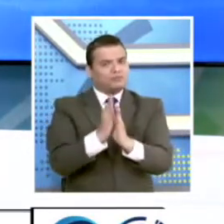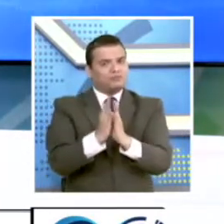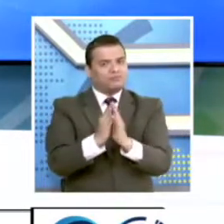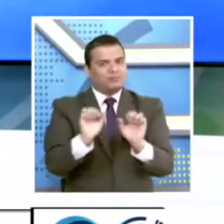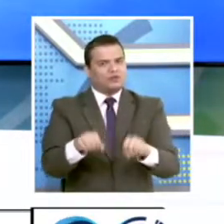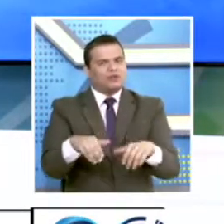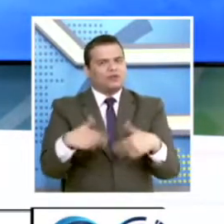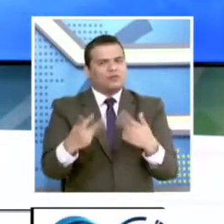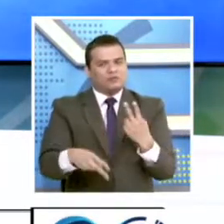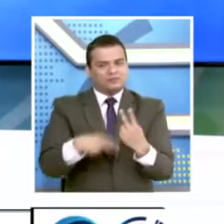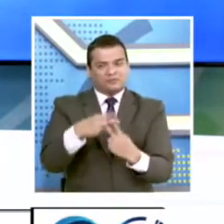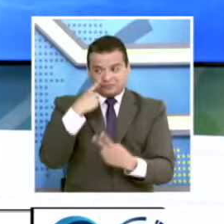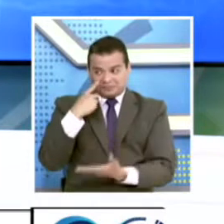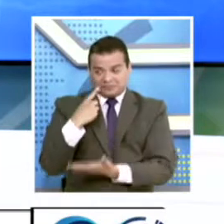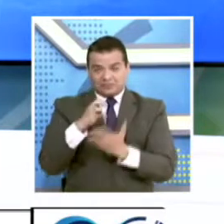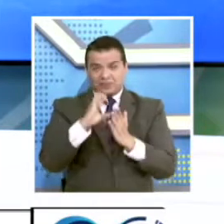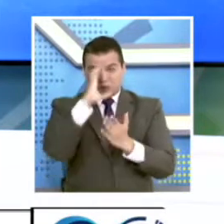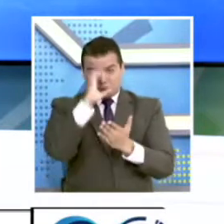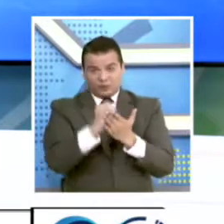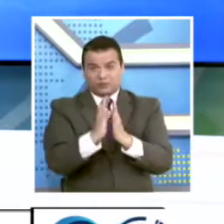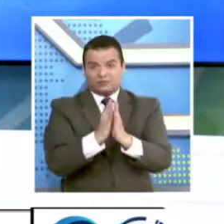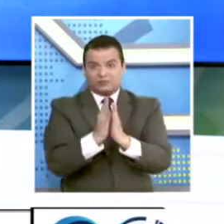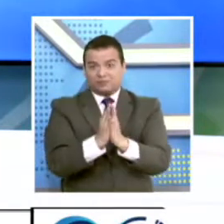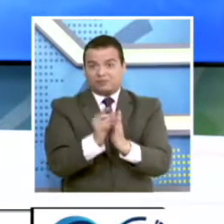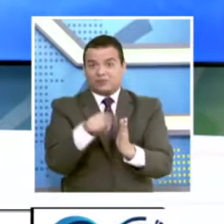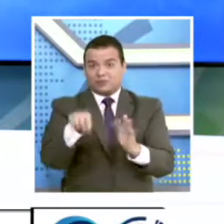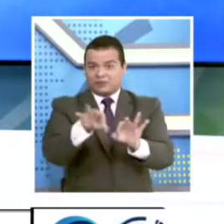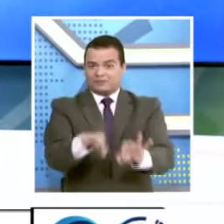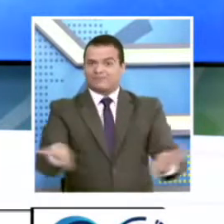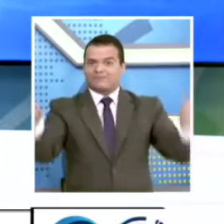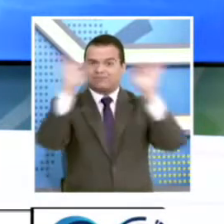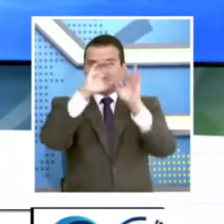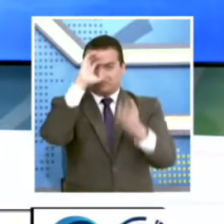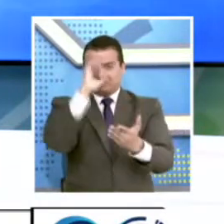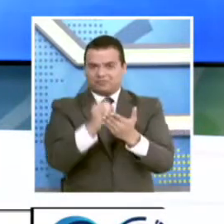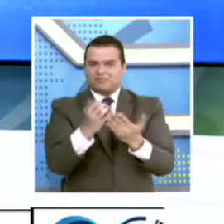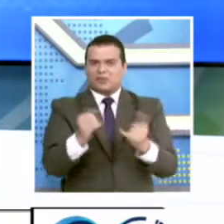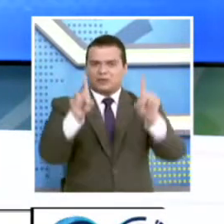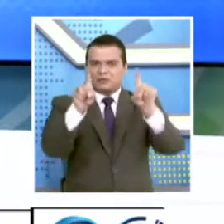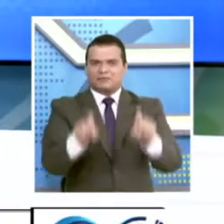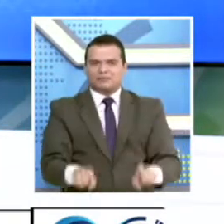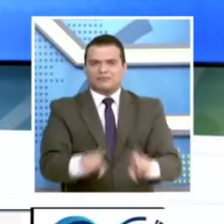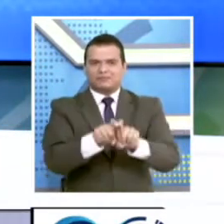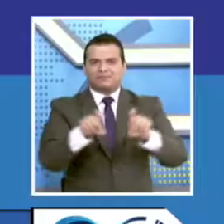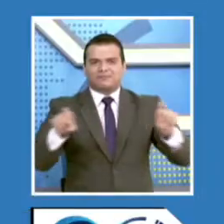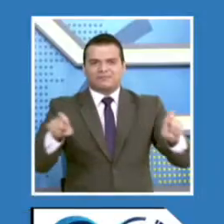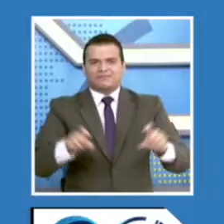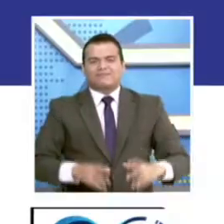Opino en 90 porque su opinión nos importa. Ahora los dejamos con nuestros titulares del día. Bienvenidos.